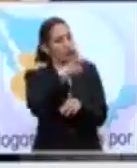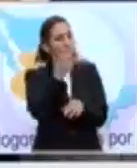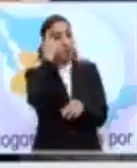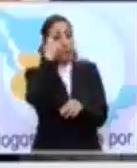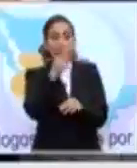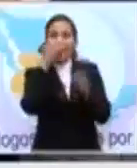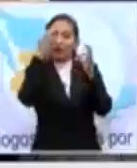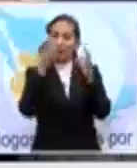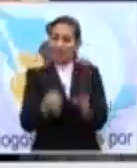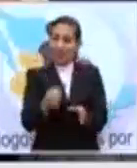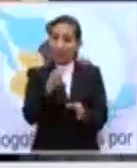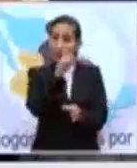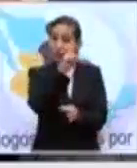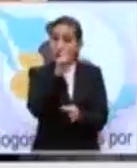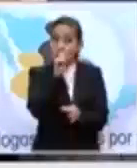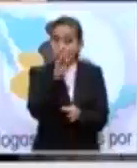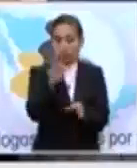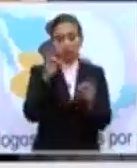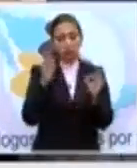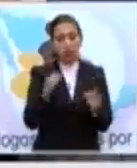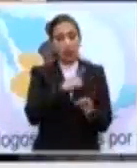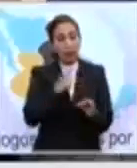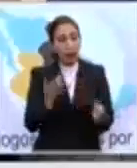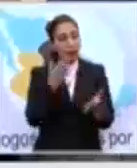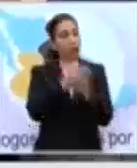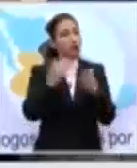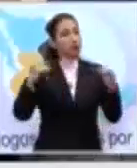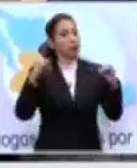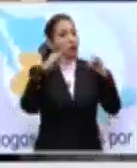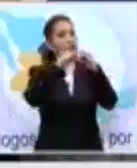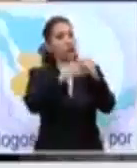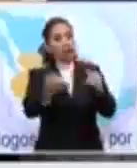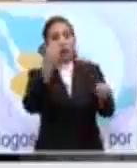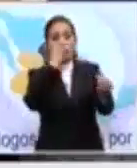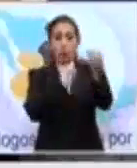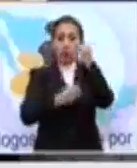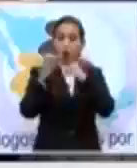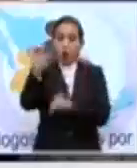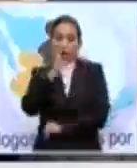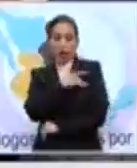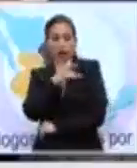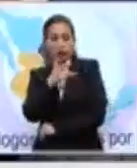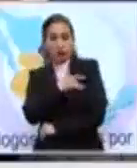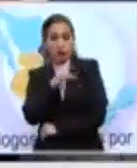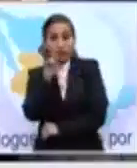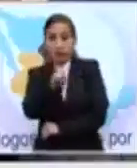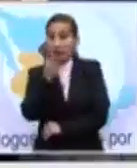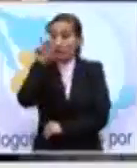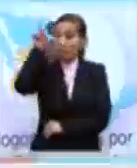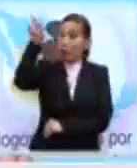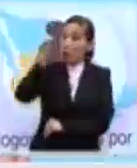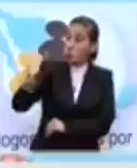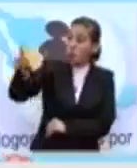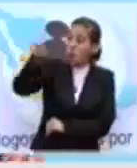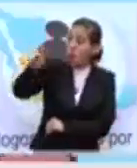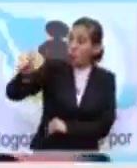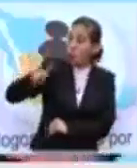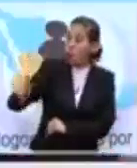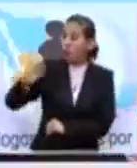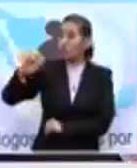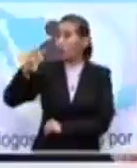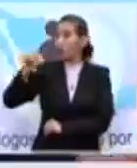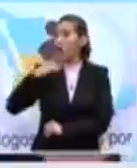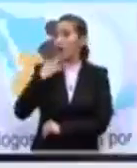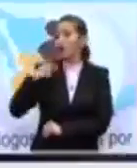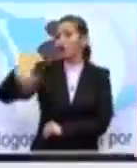para ser un buen médico tenemos que estar en el Instituto Nacional de la Nutrición o en cardiología. Si ya estás allá en un pueblito de Chiconcuá, ya